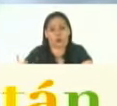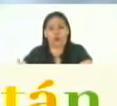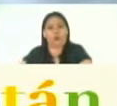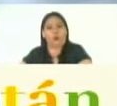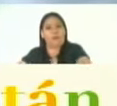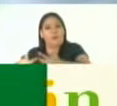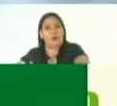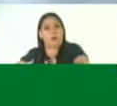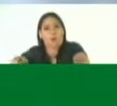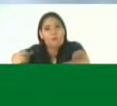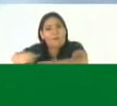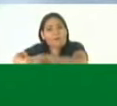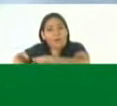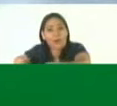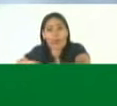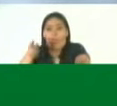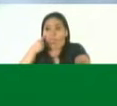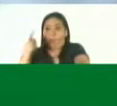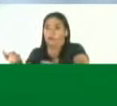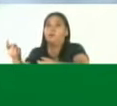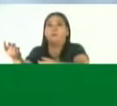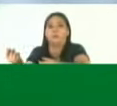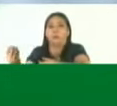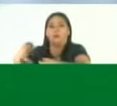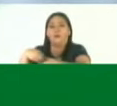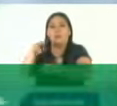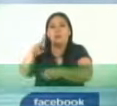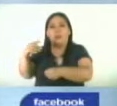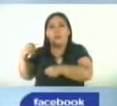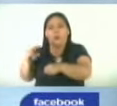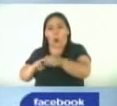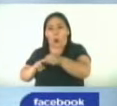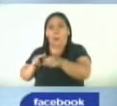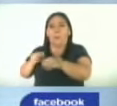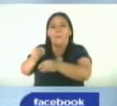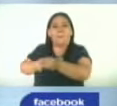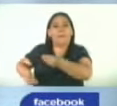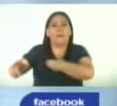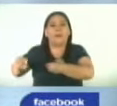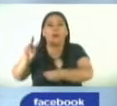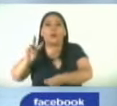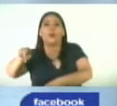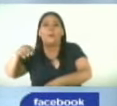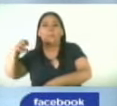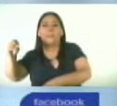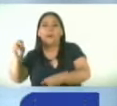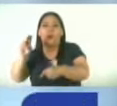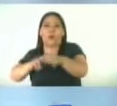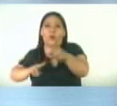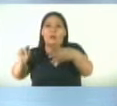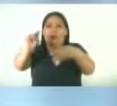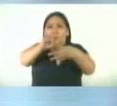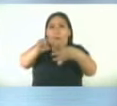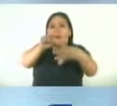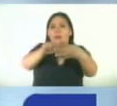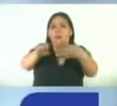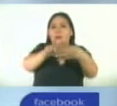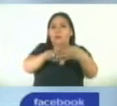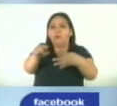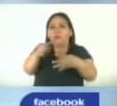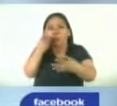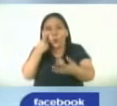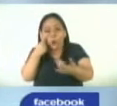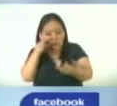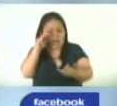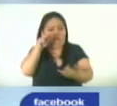inversión y que si depositan $100 podrán obtener casi $2,000 semanales, por lo que mantenerse alerta